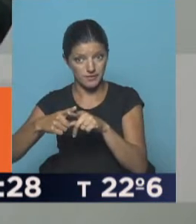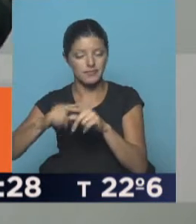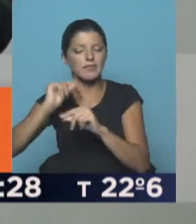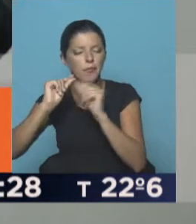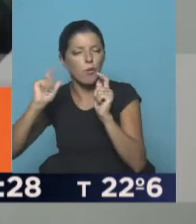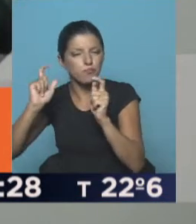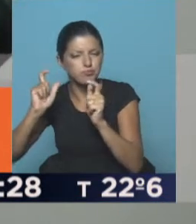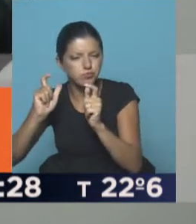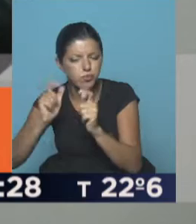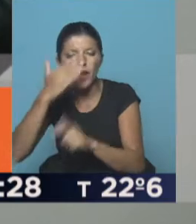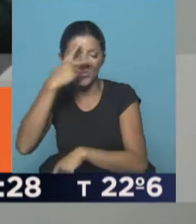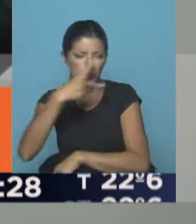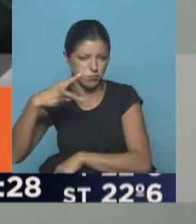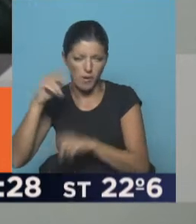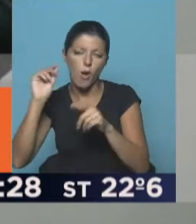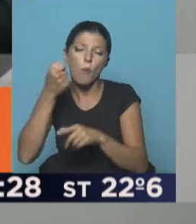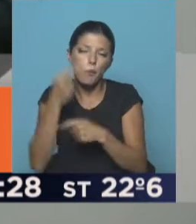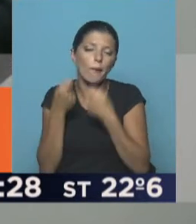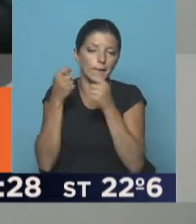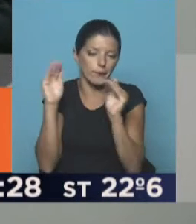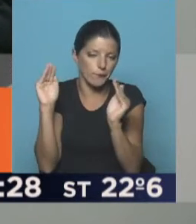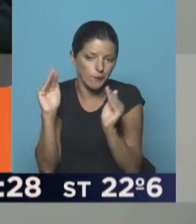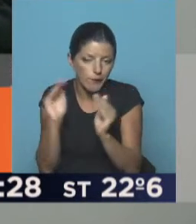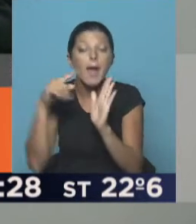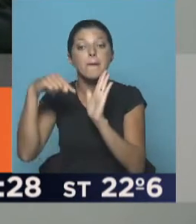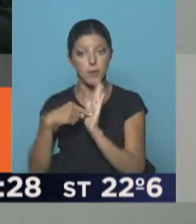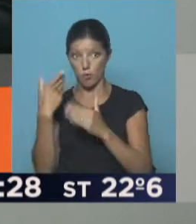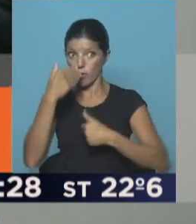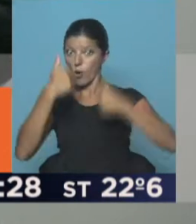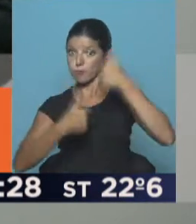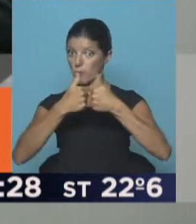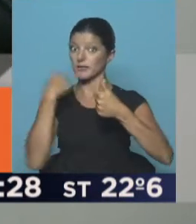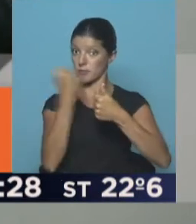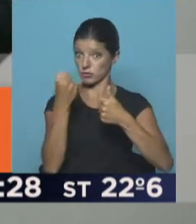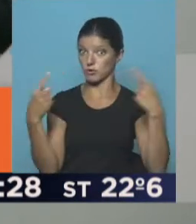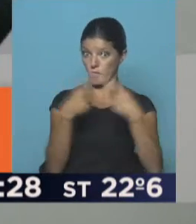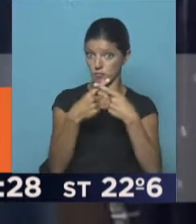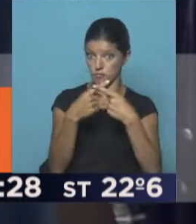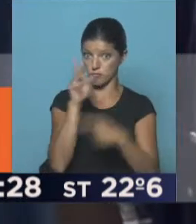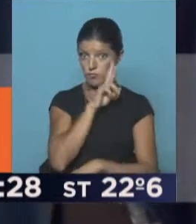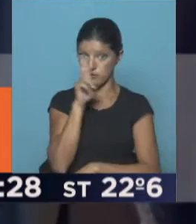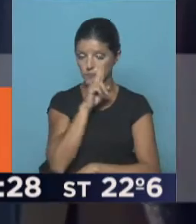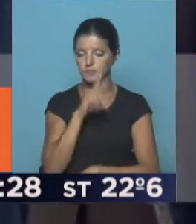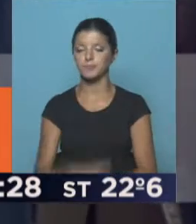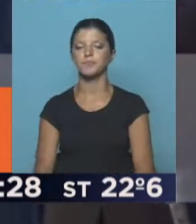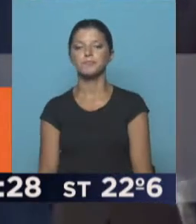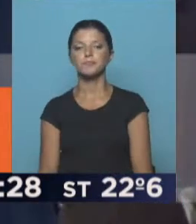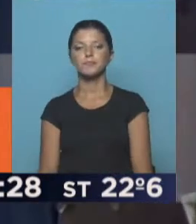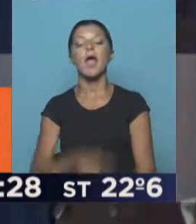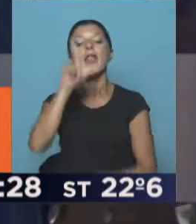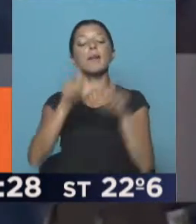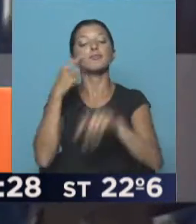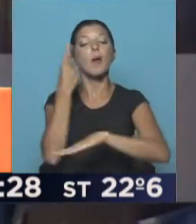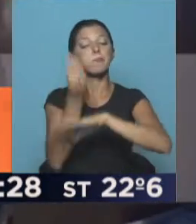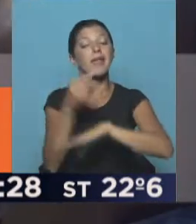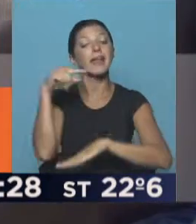un poco tras 2 semanas, aún podría ser un rival de gran peso para Merkel. Los alemanes aprueban